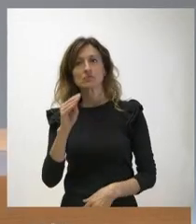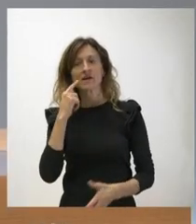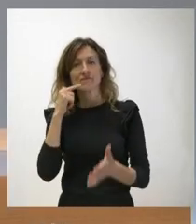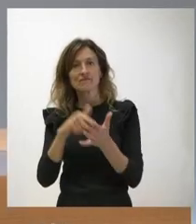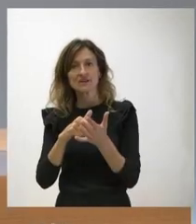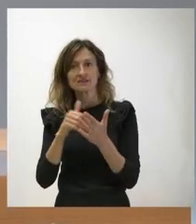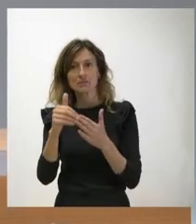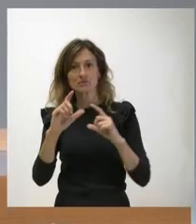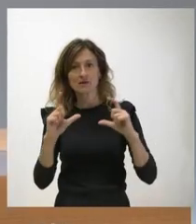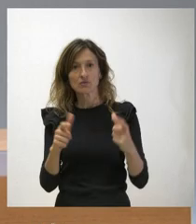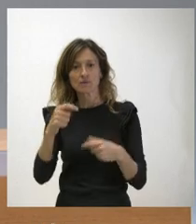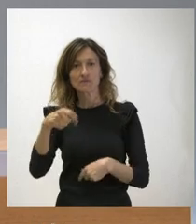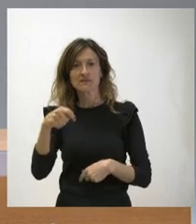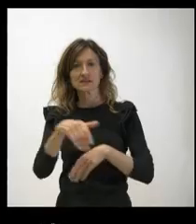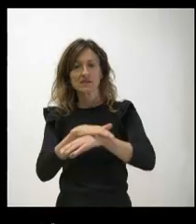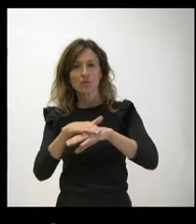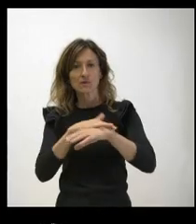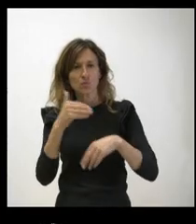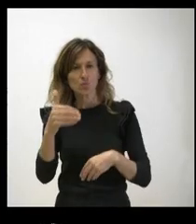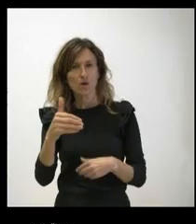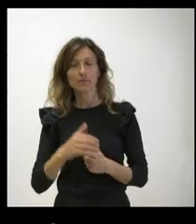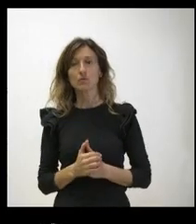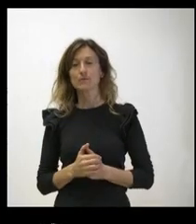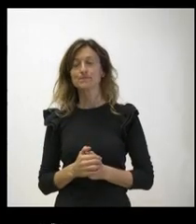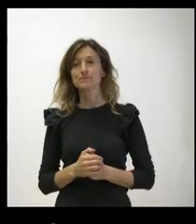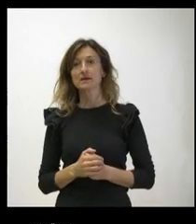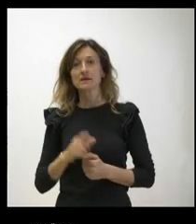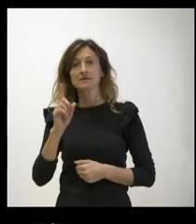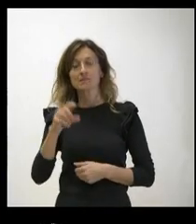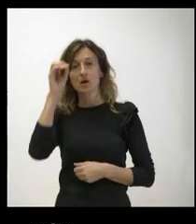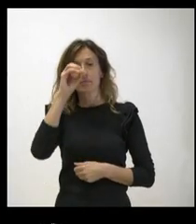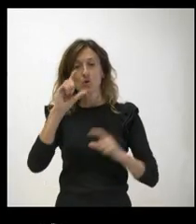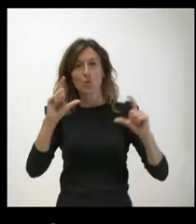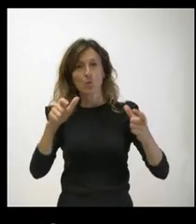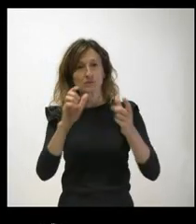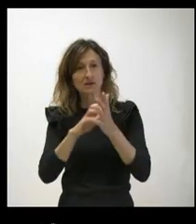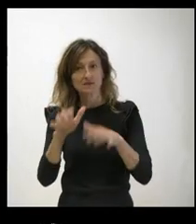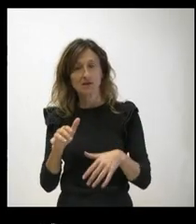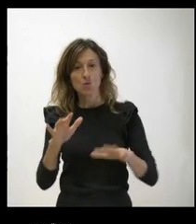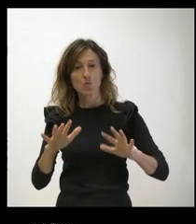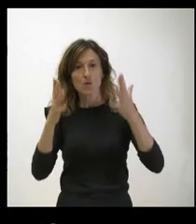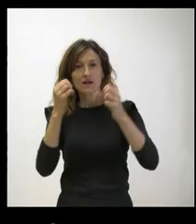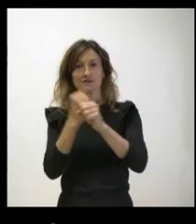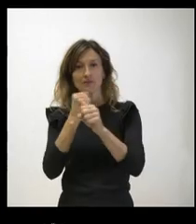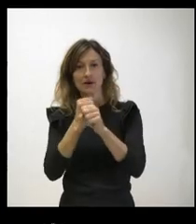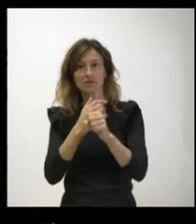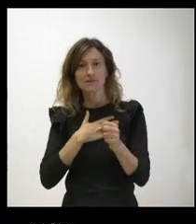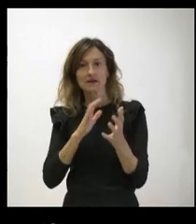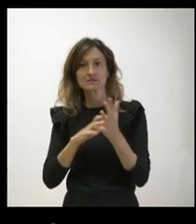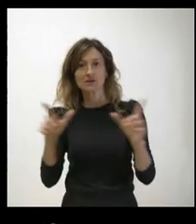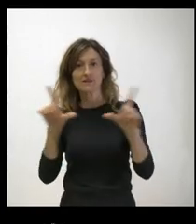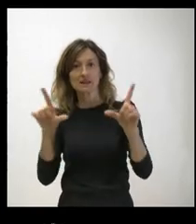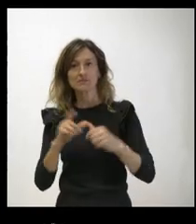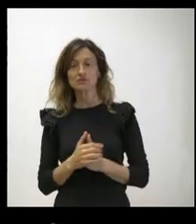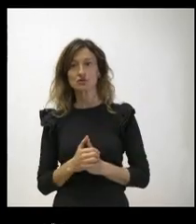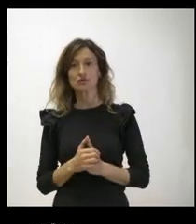reunión con el presidente del gobierno y luego también Cuál es la postura de la junta de Castilla León ante la huelga de los trabajadores de Castilla León televisión que